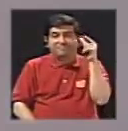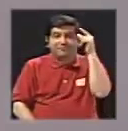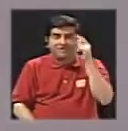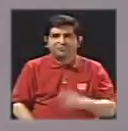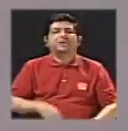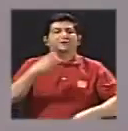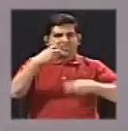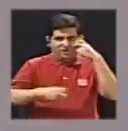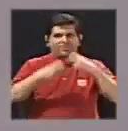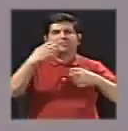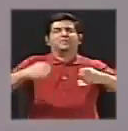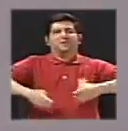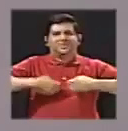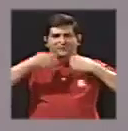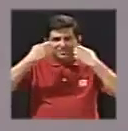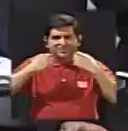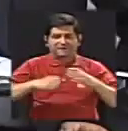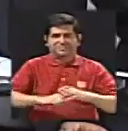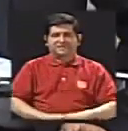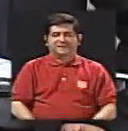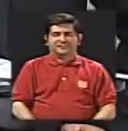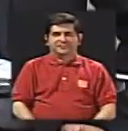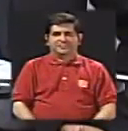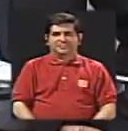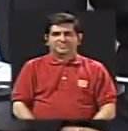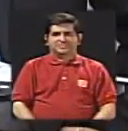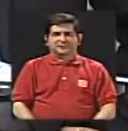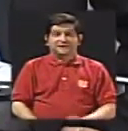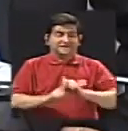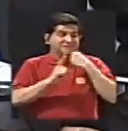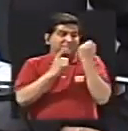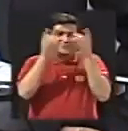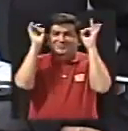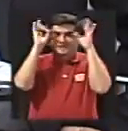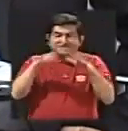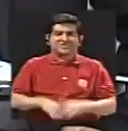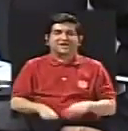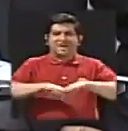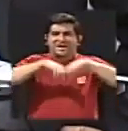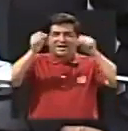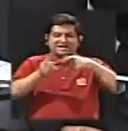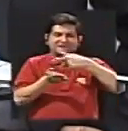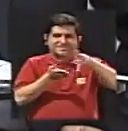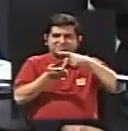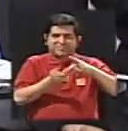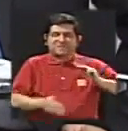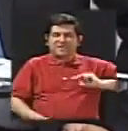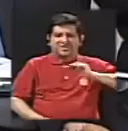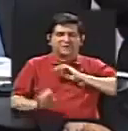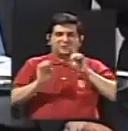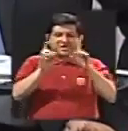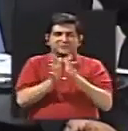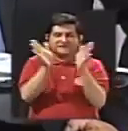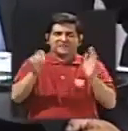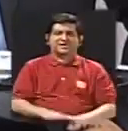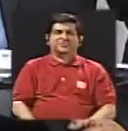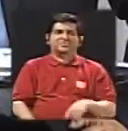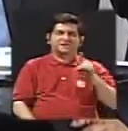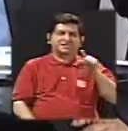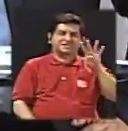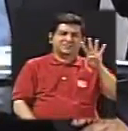un problema, que hay una catástrofe en el sistema de pagos del MEP, cuando usted de 140 en